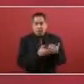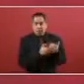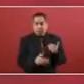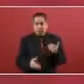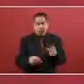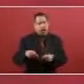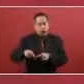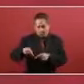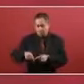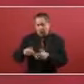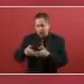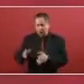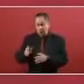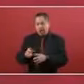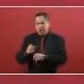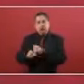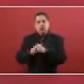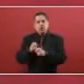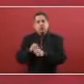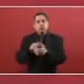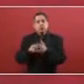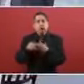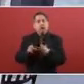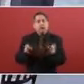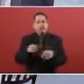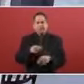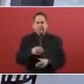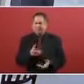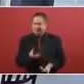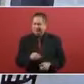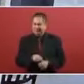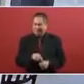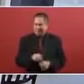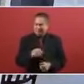poder abrir, hasta el 19.